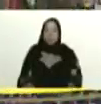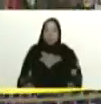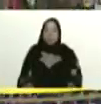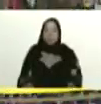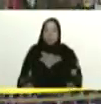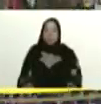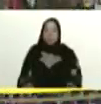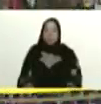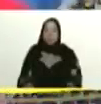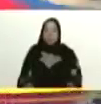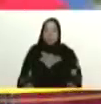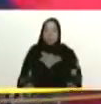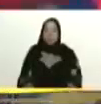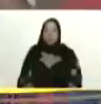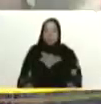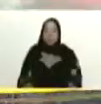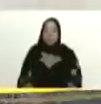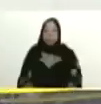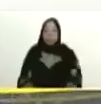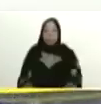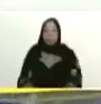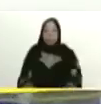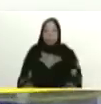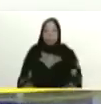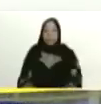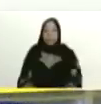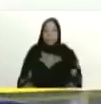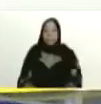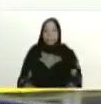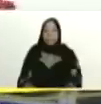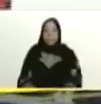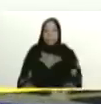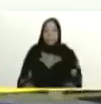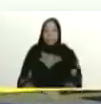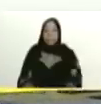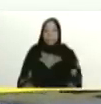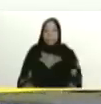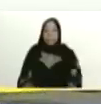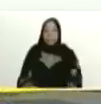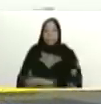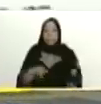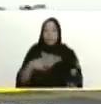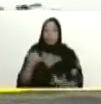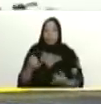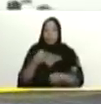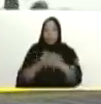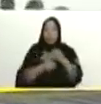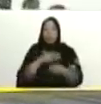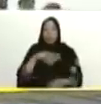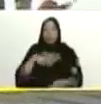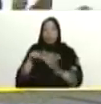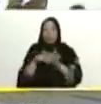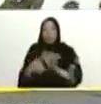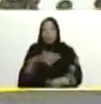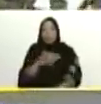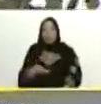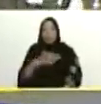Y si yo pregunto, y pregunté, y nos contestamos, ¿dónde y cómo